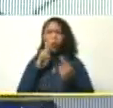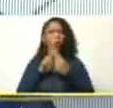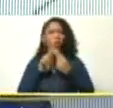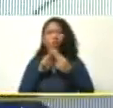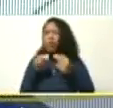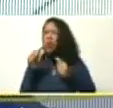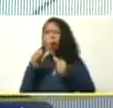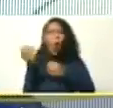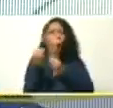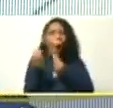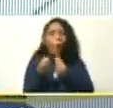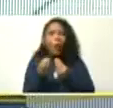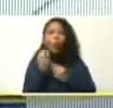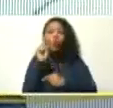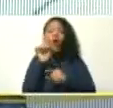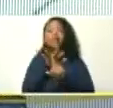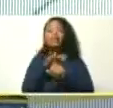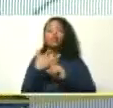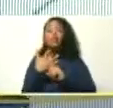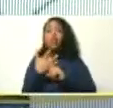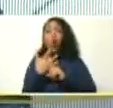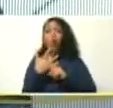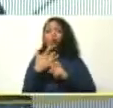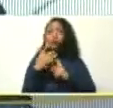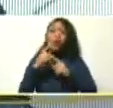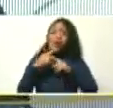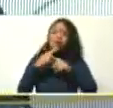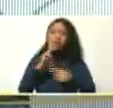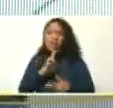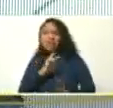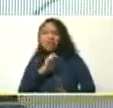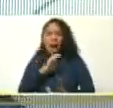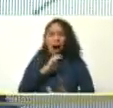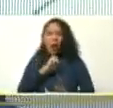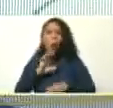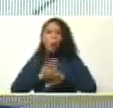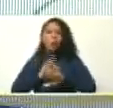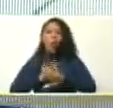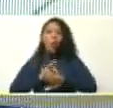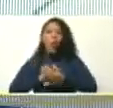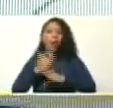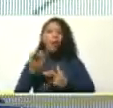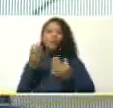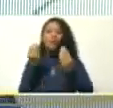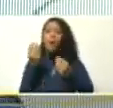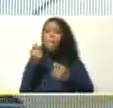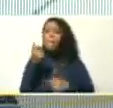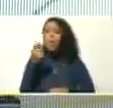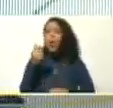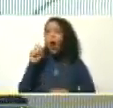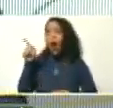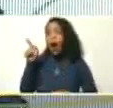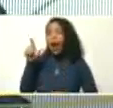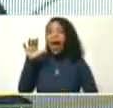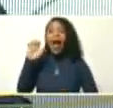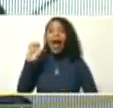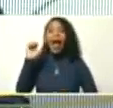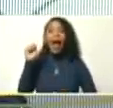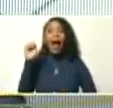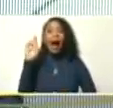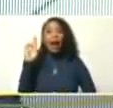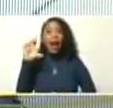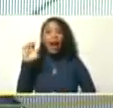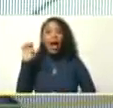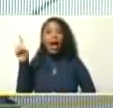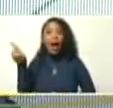una circunstancia un tanto extraña, porque muy pocos saben que Arle fue